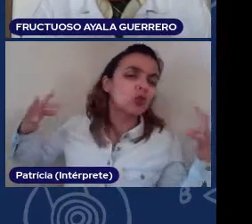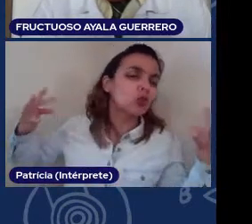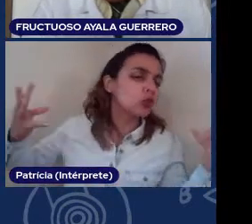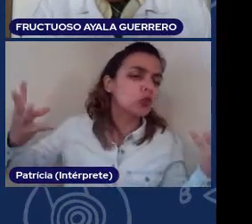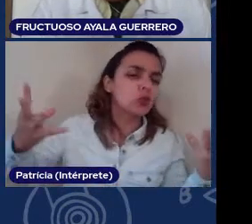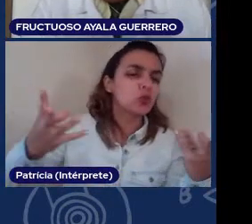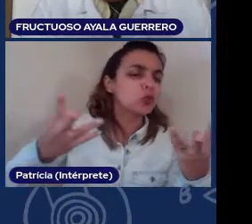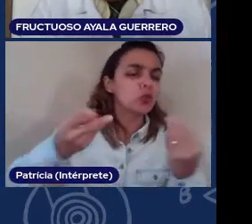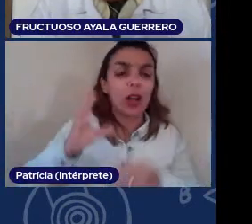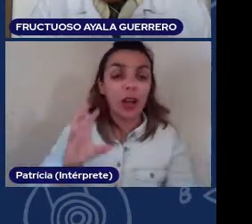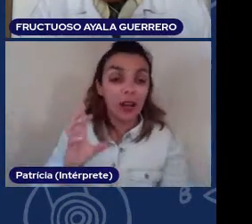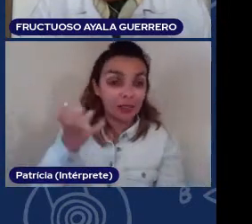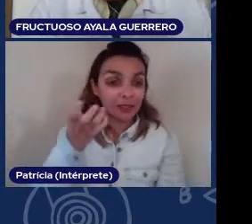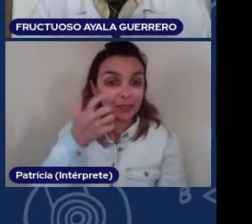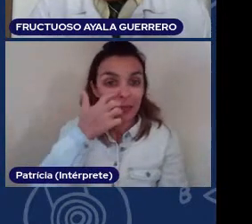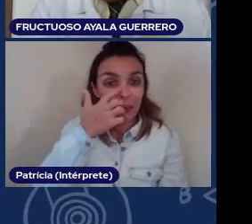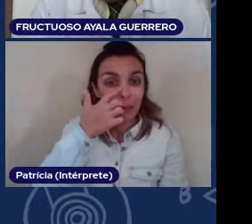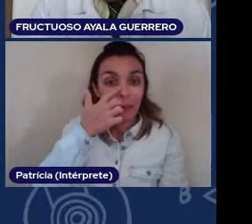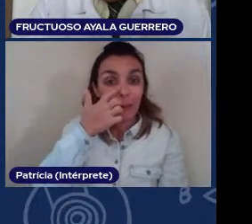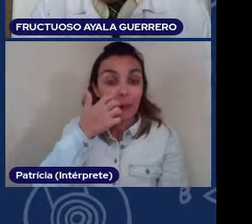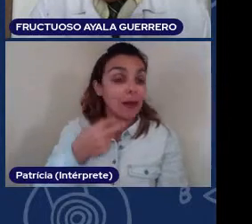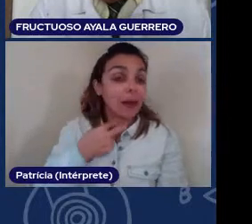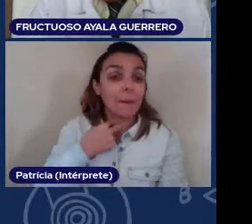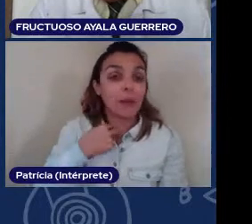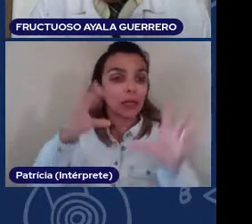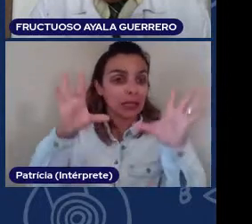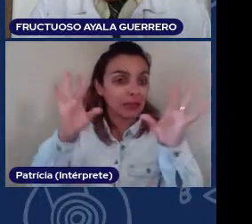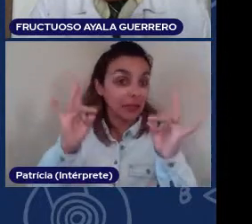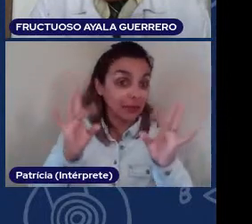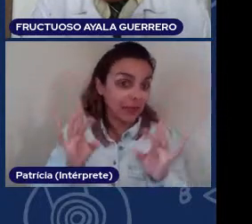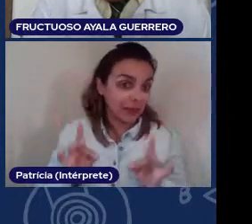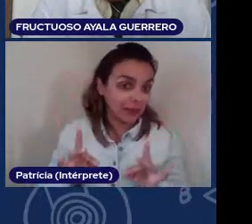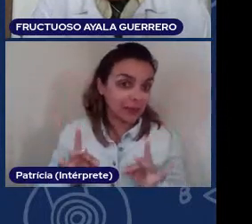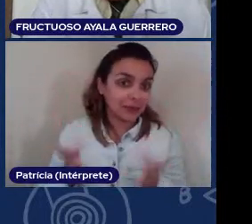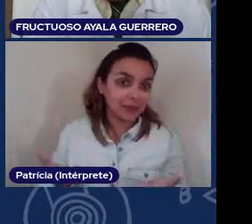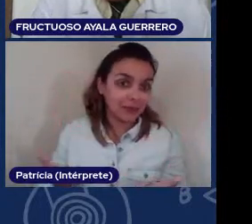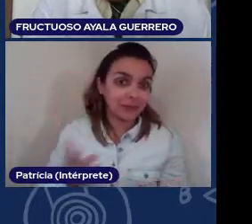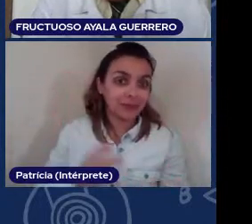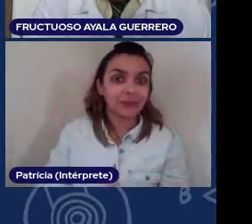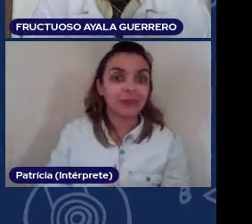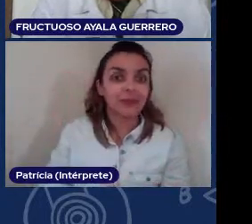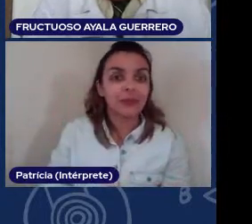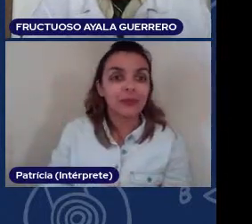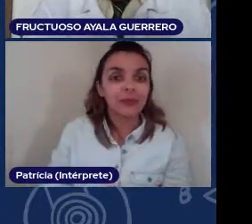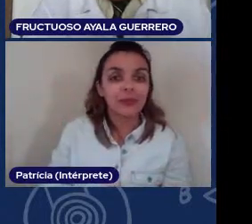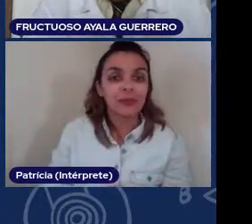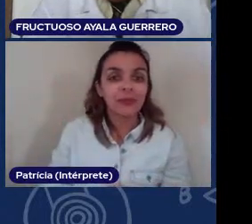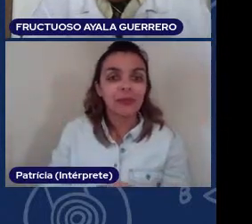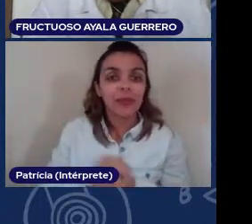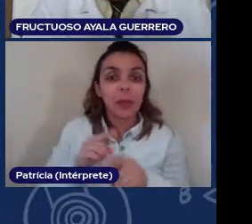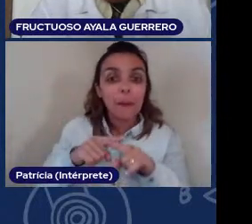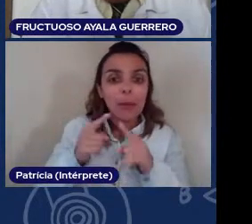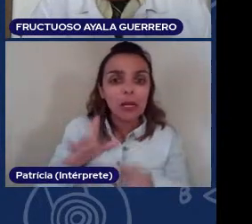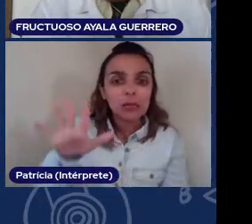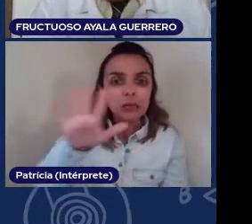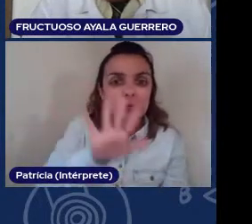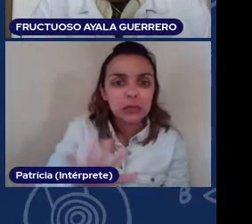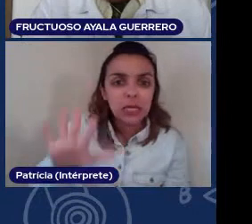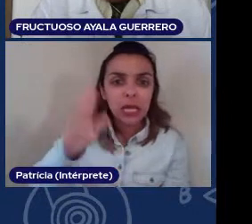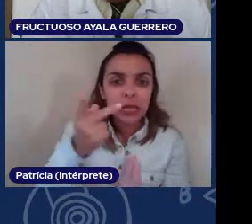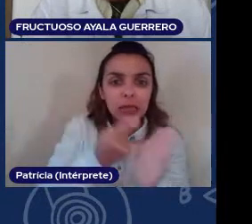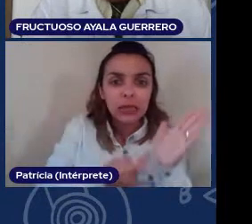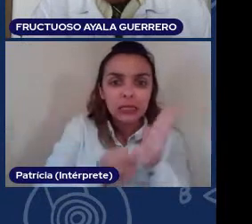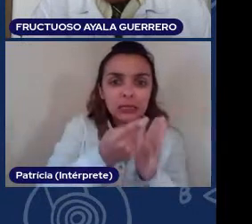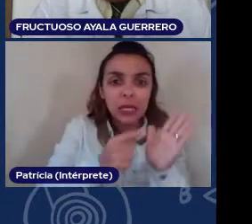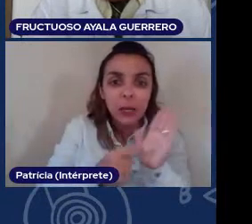funciones. No puedo entrar en detalle por el tiempo, pero en este esquema represento lo